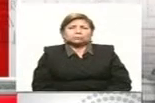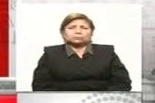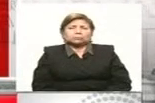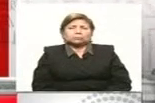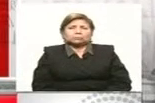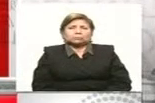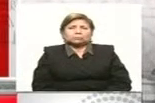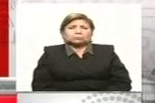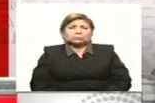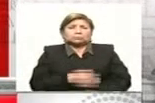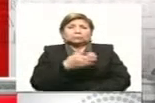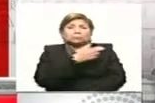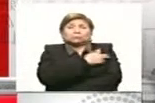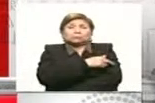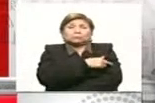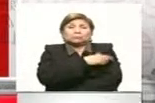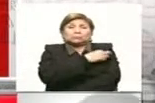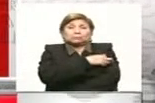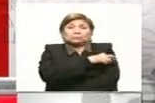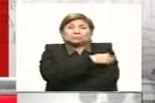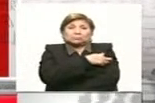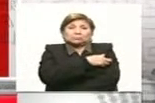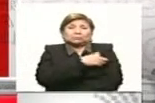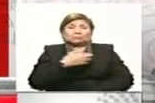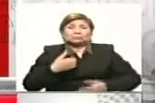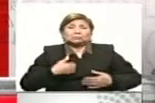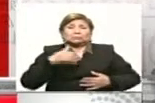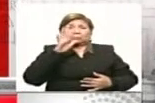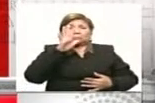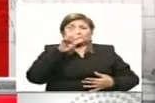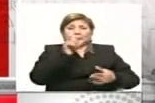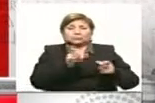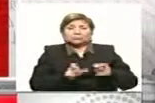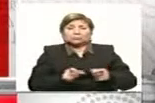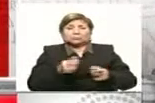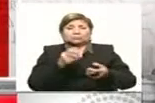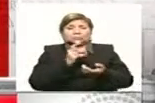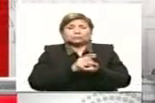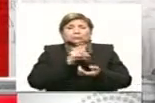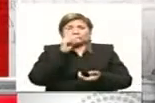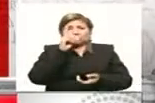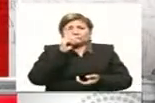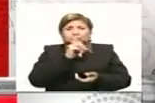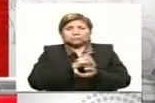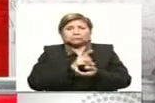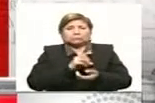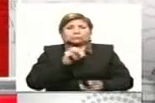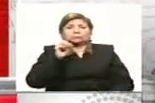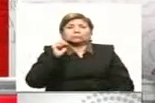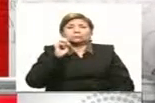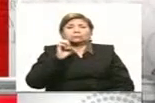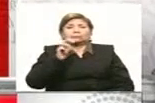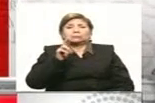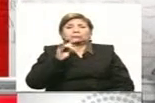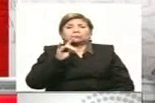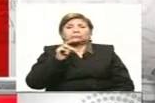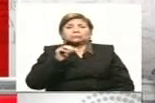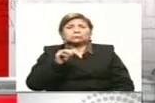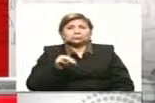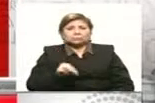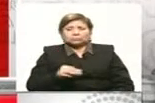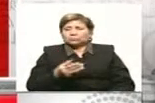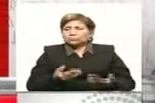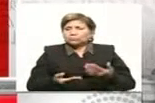El puesto de salud solamente tiene 5 personal y un médico de serum. Entonces, señor